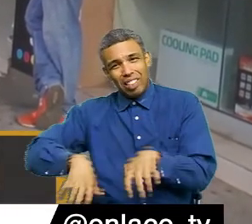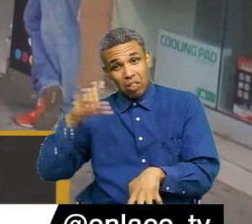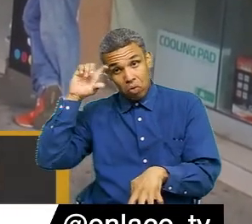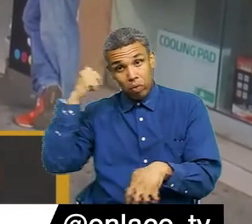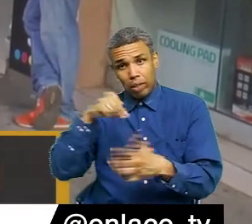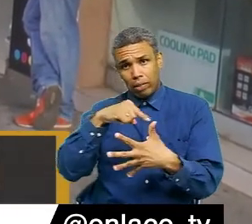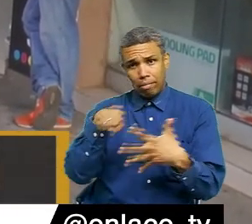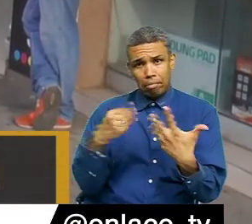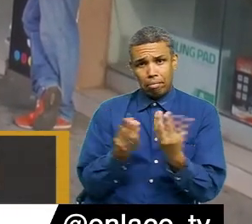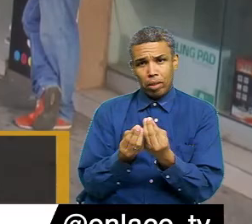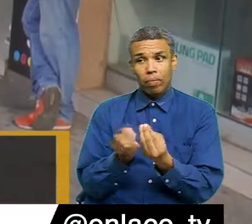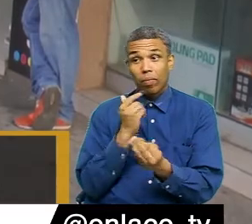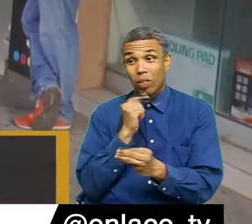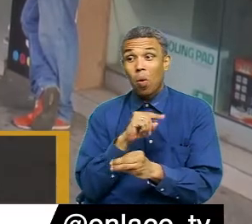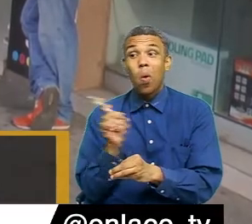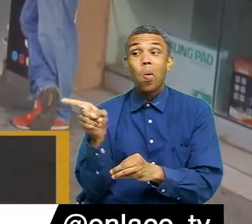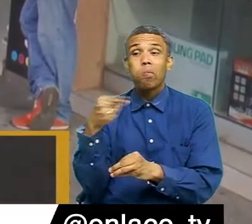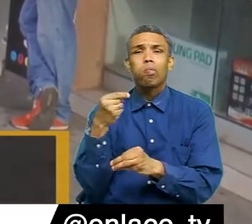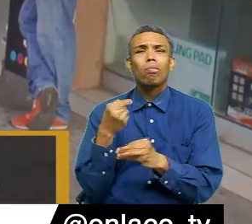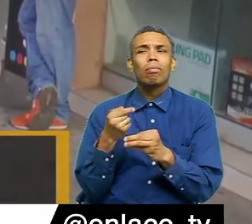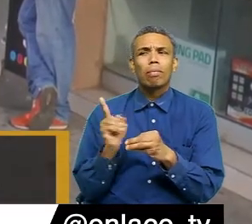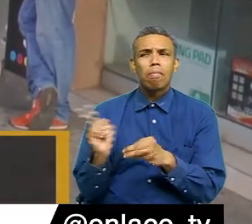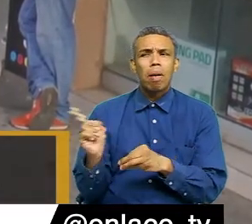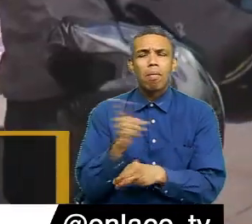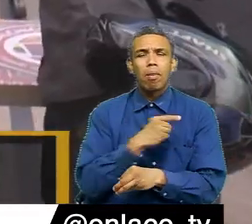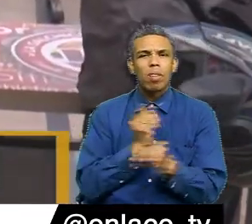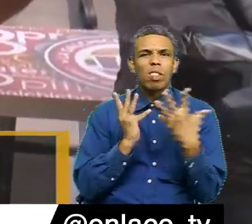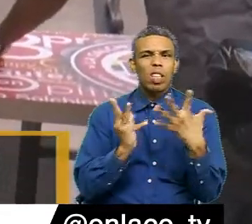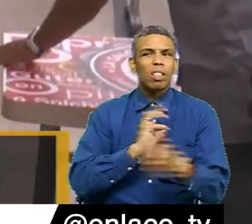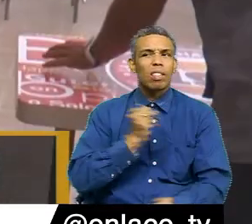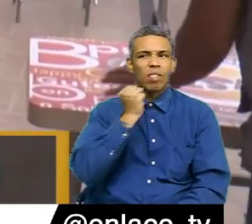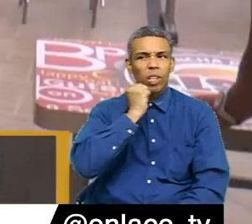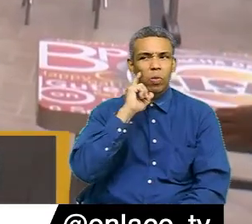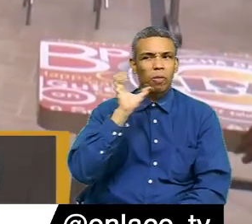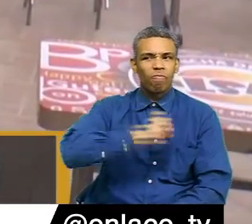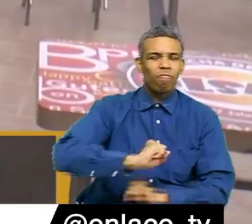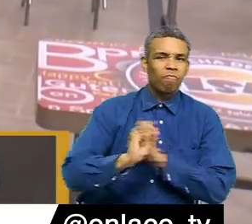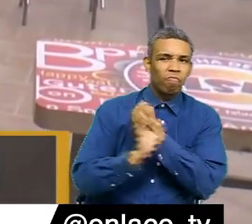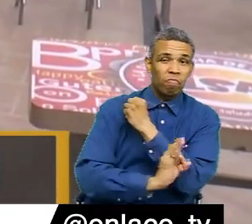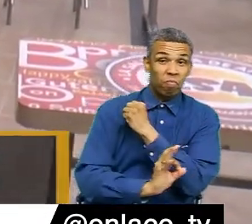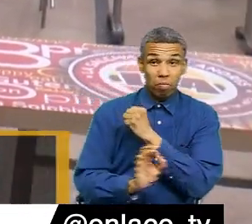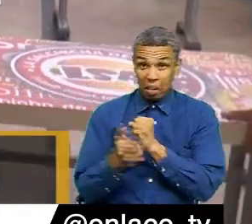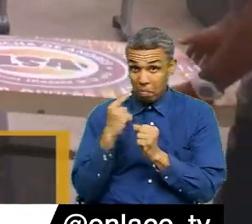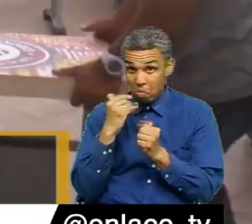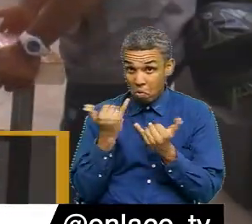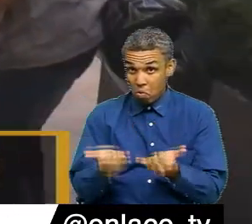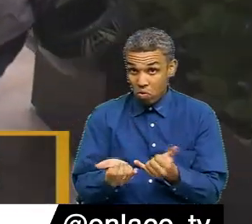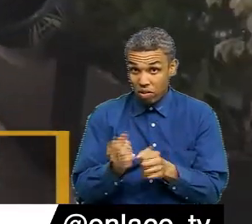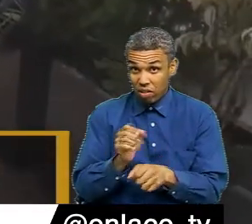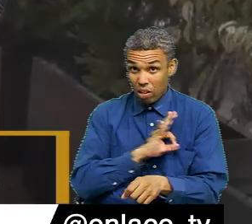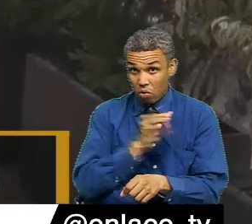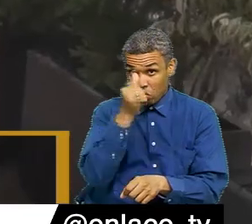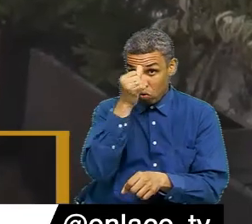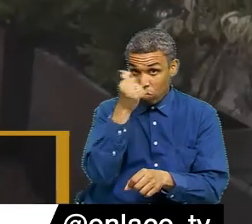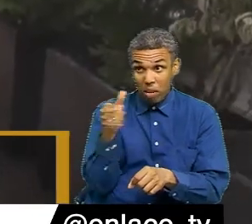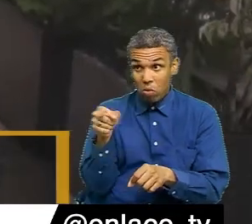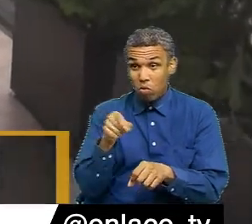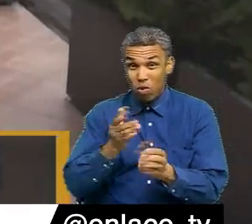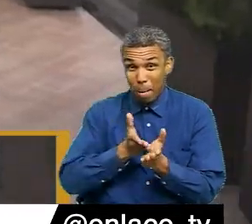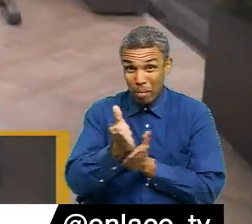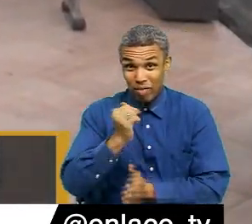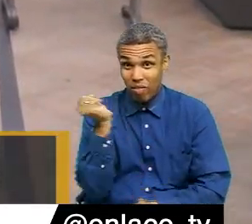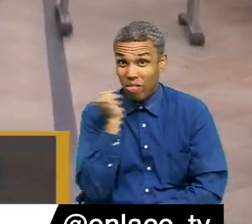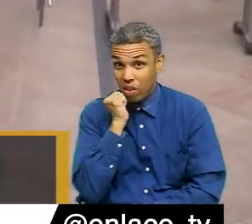sido reincidentes en la infracción, por lo tanto, en los operativos, en caso de ser sorprendidos, procederán al cierre definitivo. La jornada